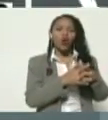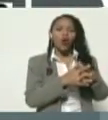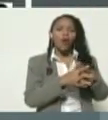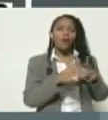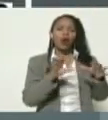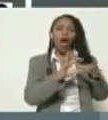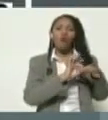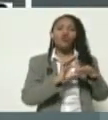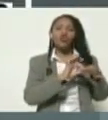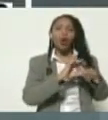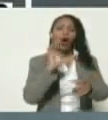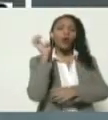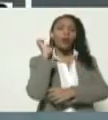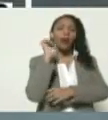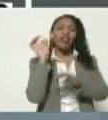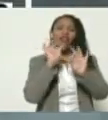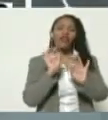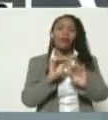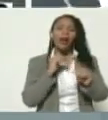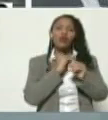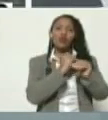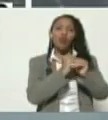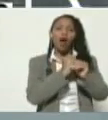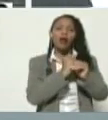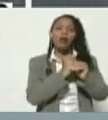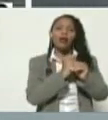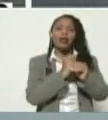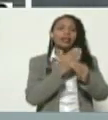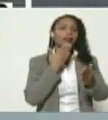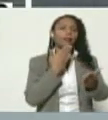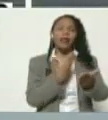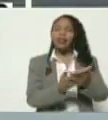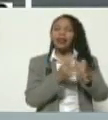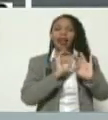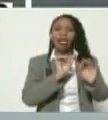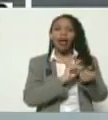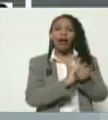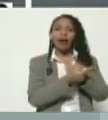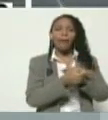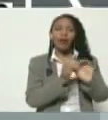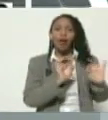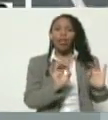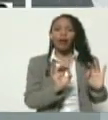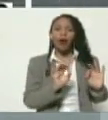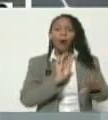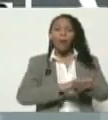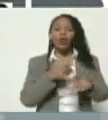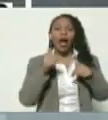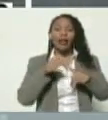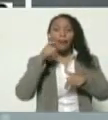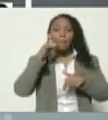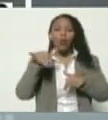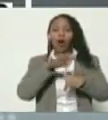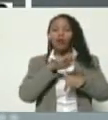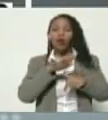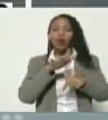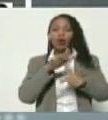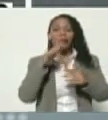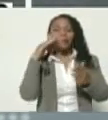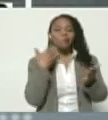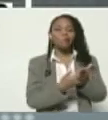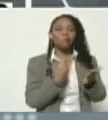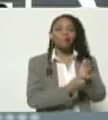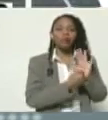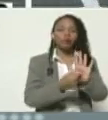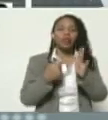de manera unilateral, sin exigir nada a cambio. Porque aquí está el pueblo dando demostraciones que